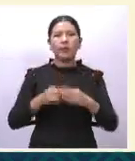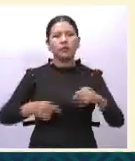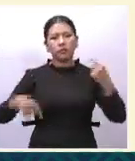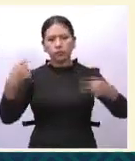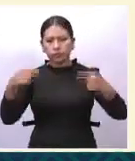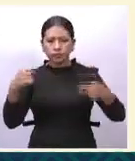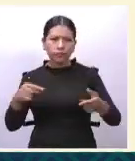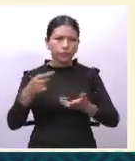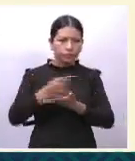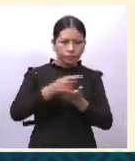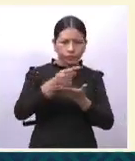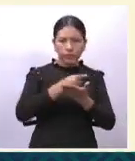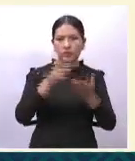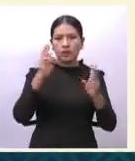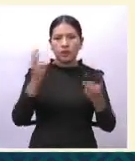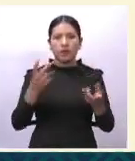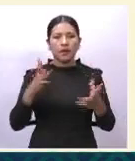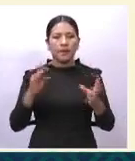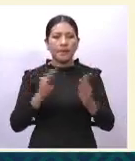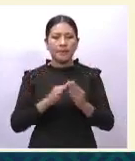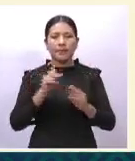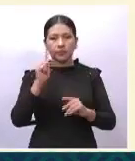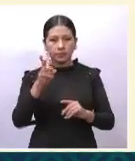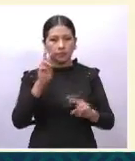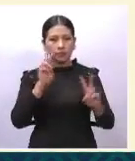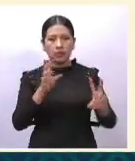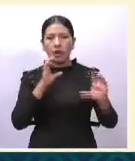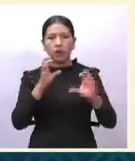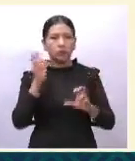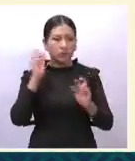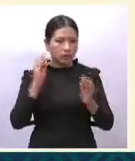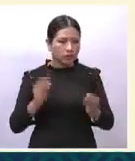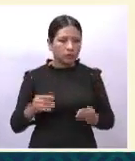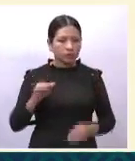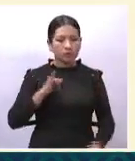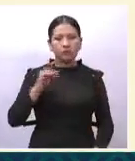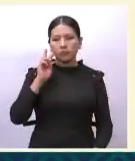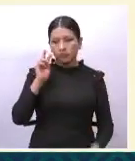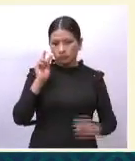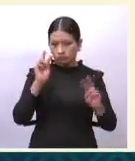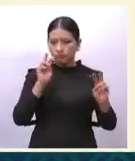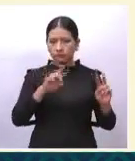estaba dando ahí. Se llevó adelante reuniones para